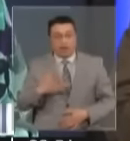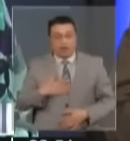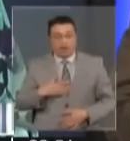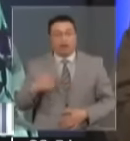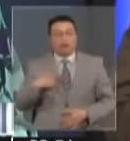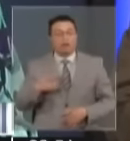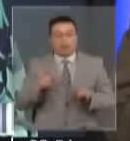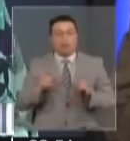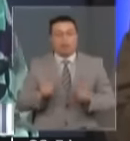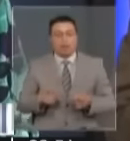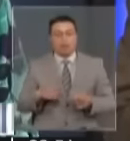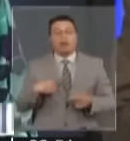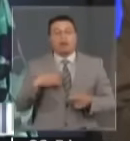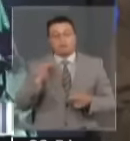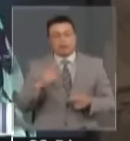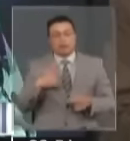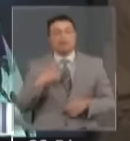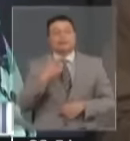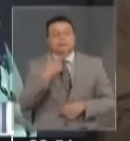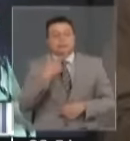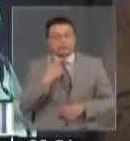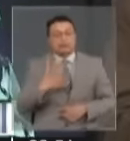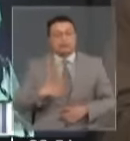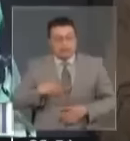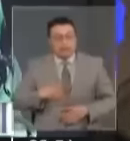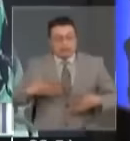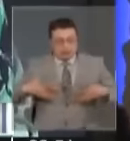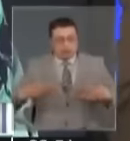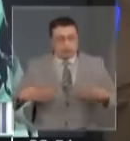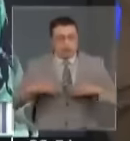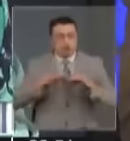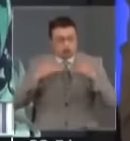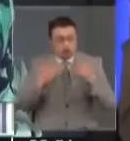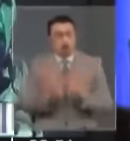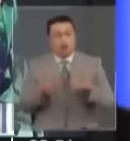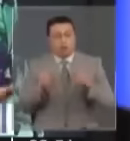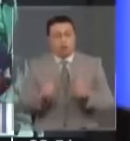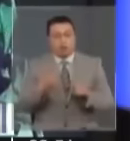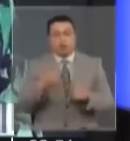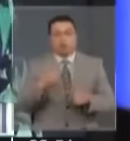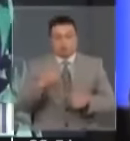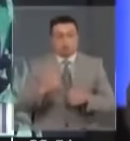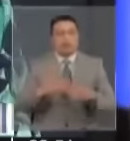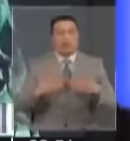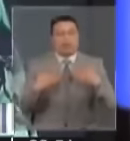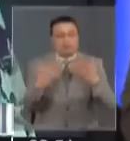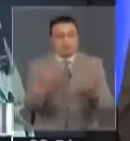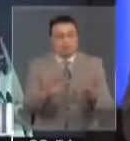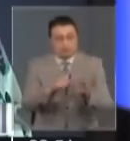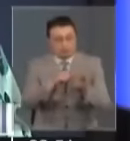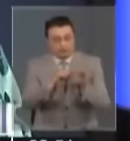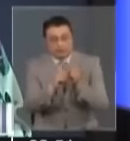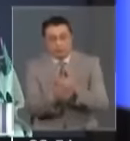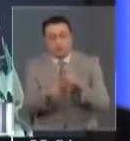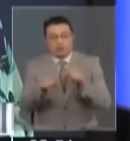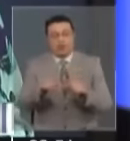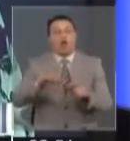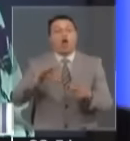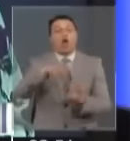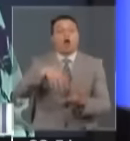correspondía y tenía ganas y tenía todas las condiciones para hacer una entrega y poder transformar esta comuna que